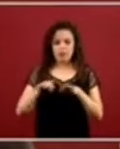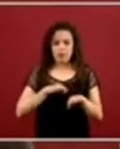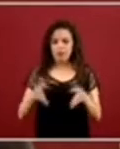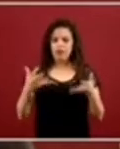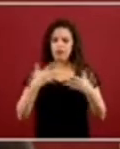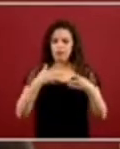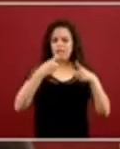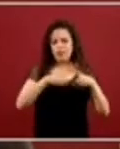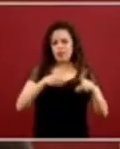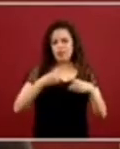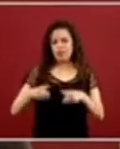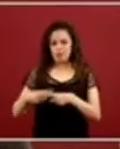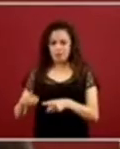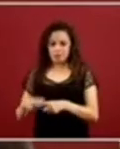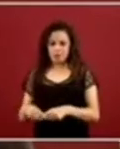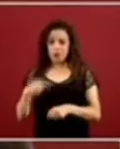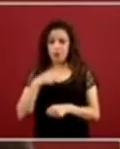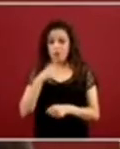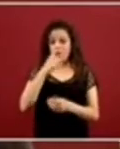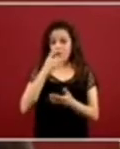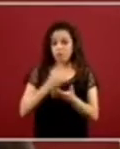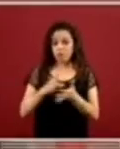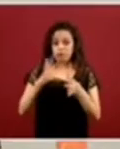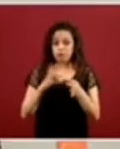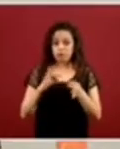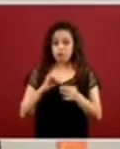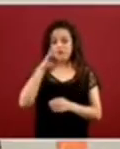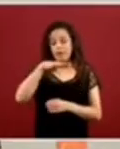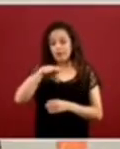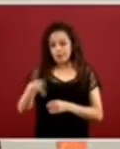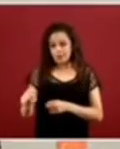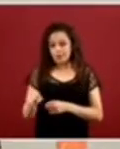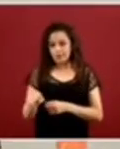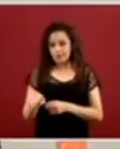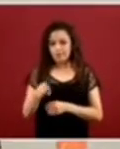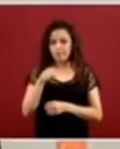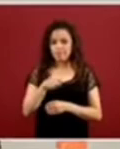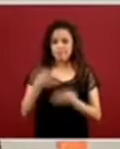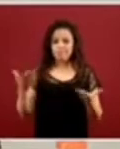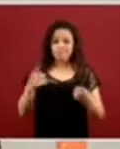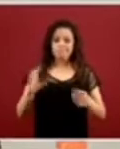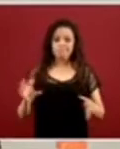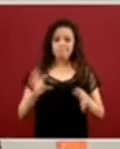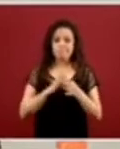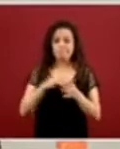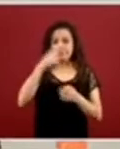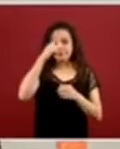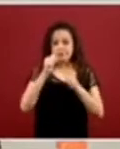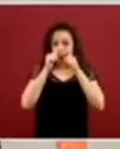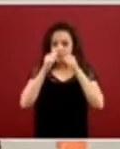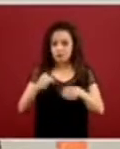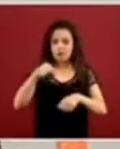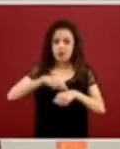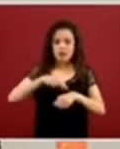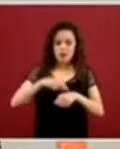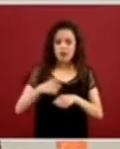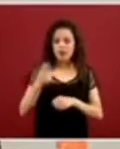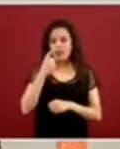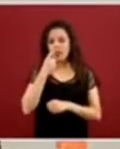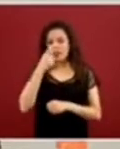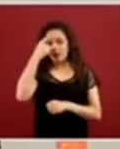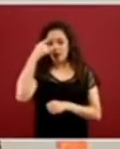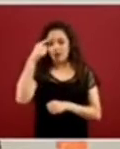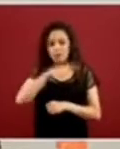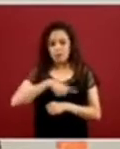menciono las del Seguro Social, que tienen que ver pues con asistencia médica y dental para los trabajadores y